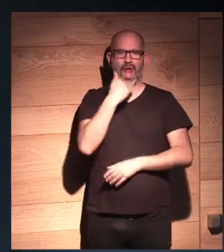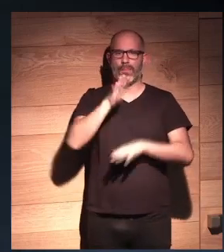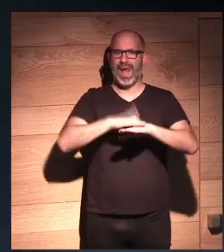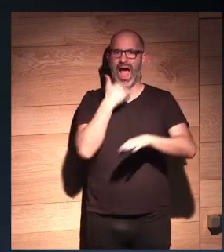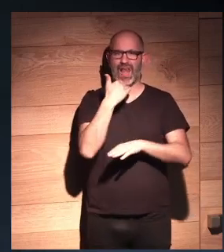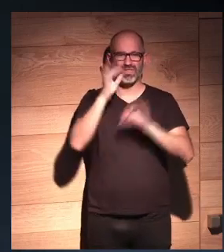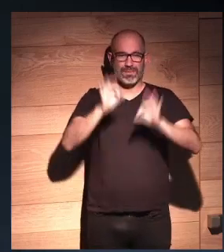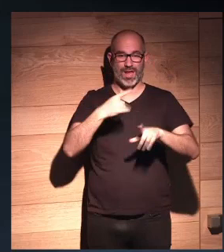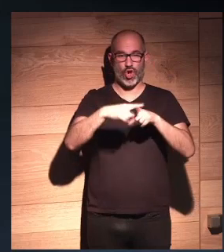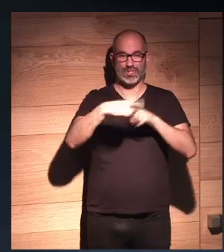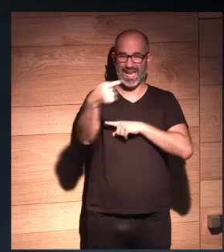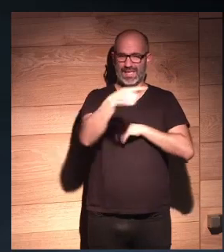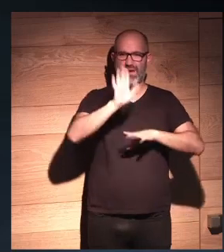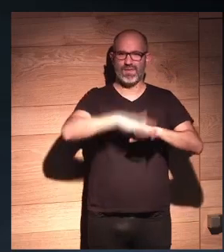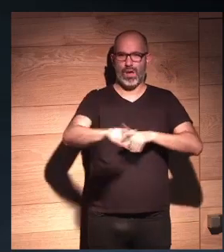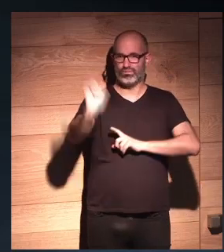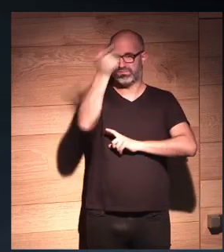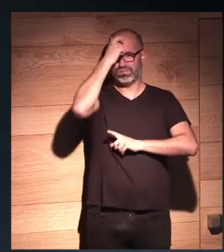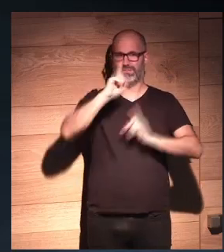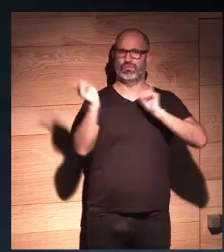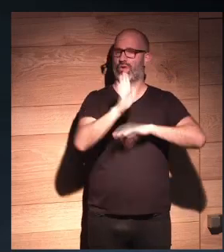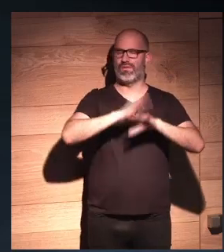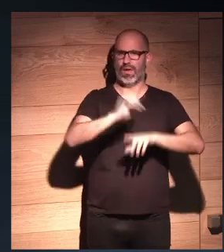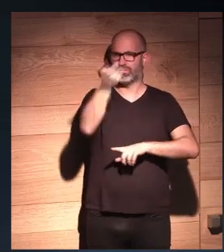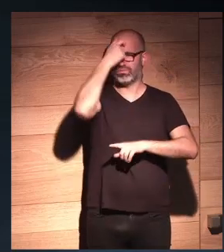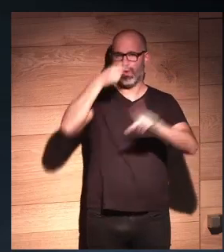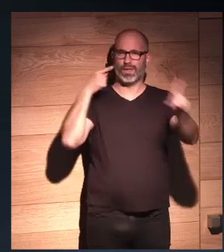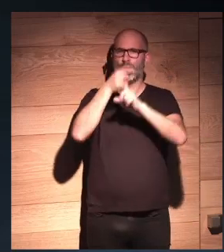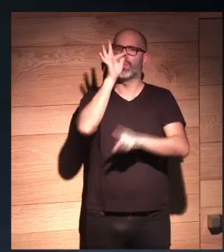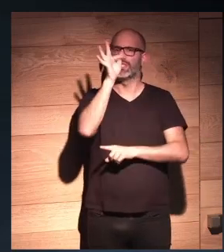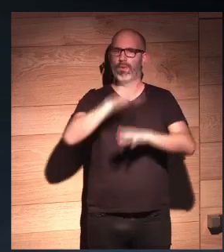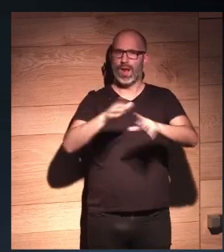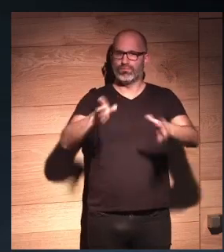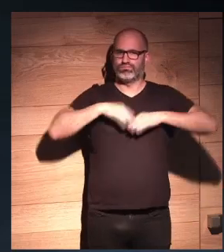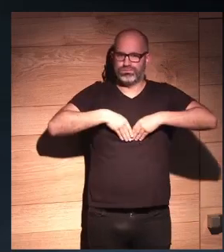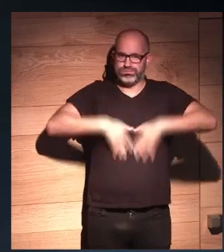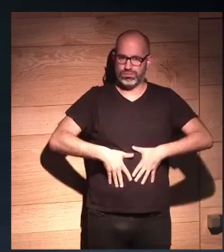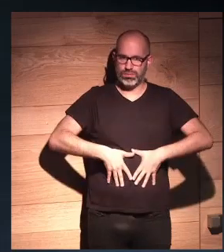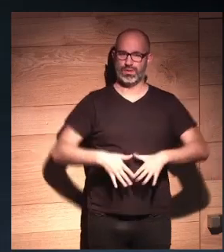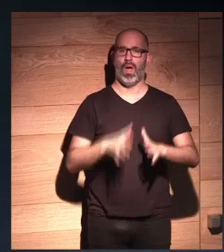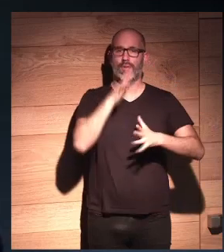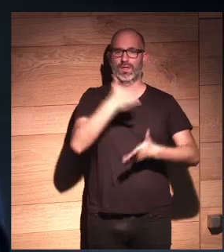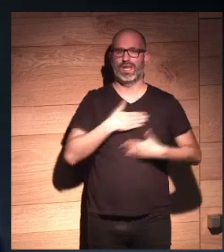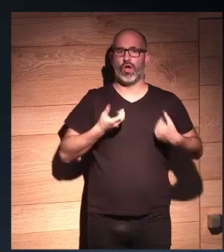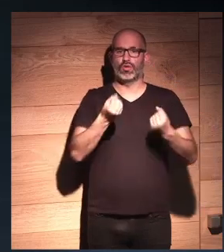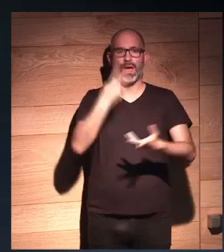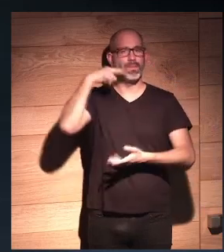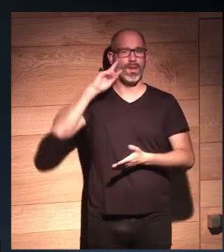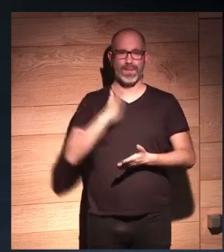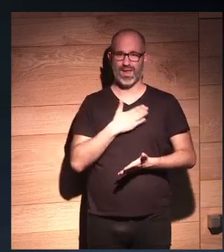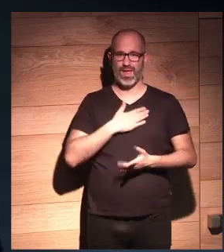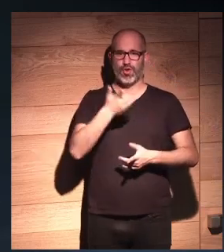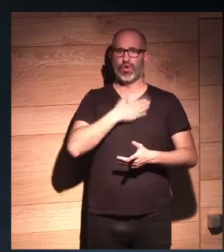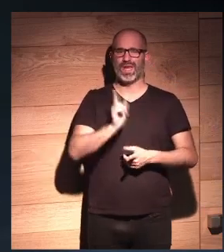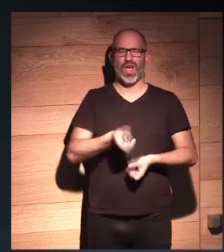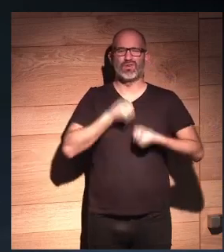cosas negativas valen mucho más, o aprendes mucho más que las positivas. Entonces, bueno, yo quería un poco contaros esta experiencia. No quería contaros qué he